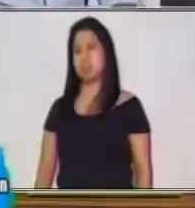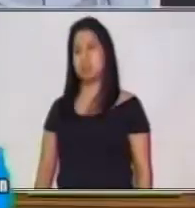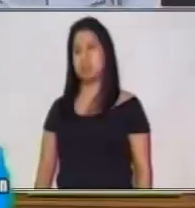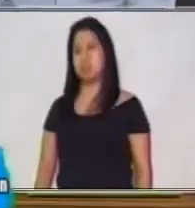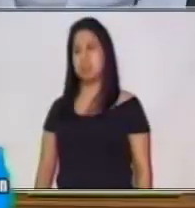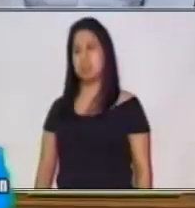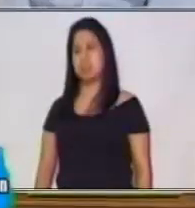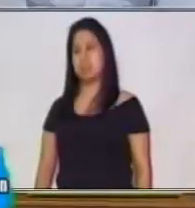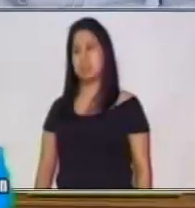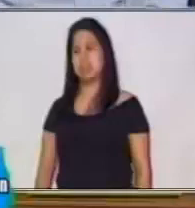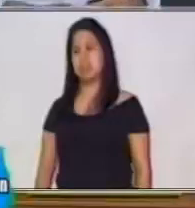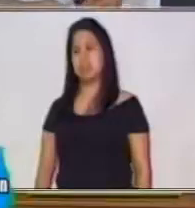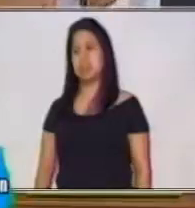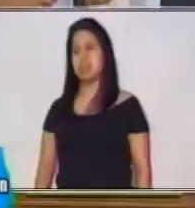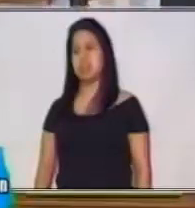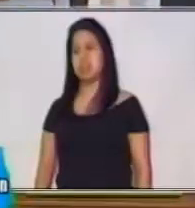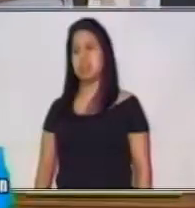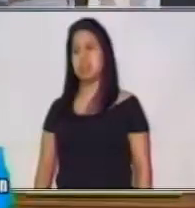¿Estamos listos?